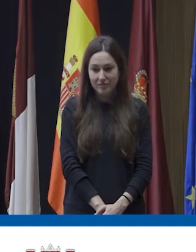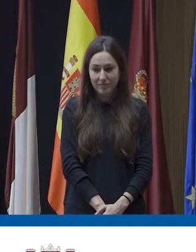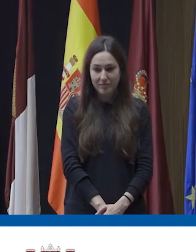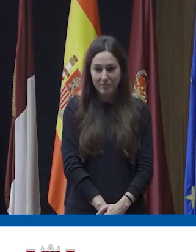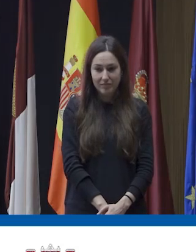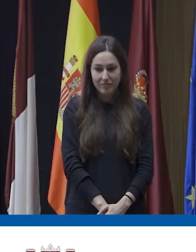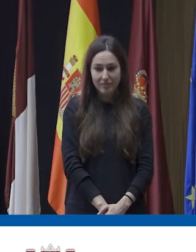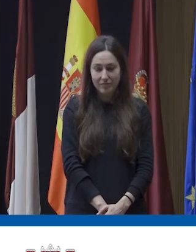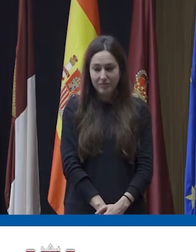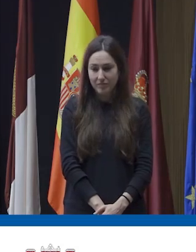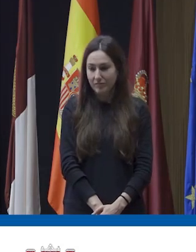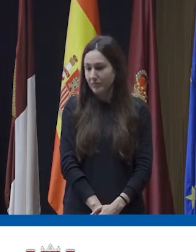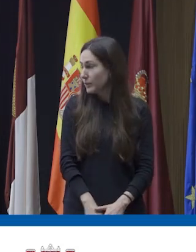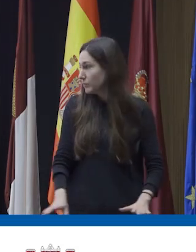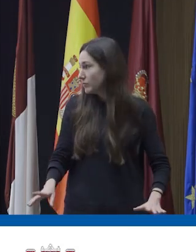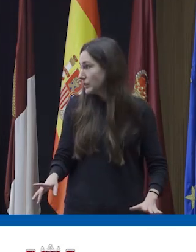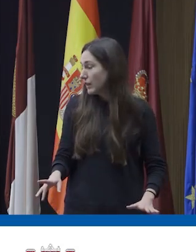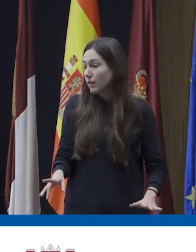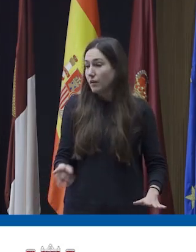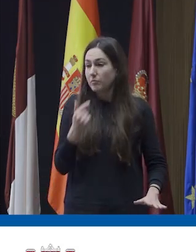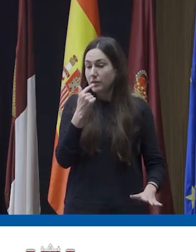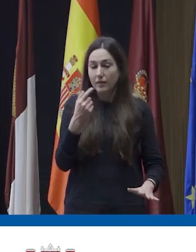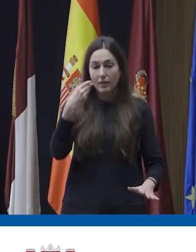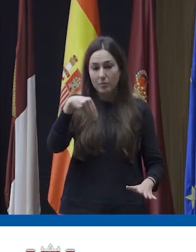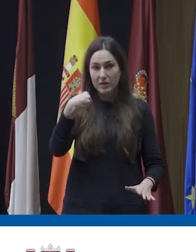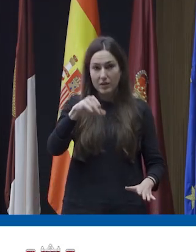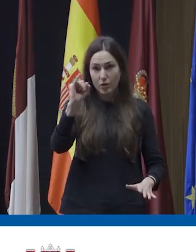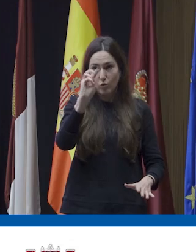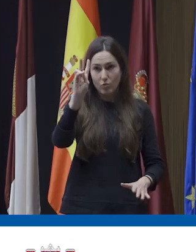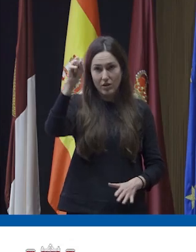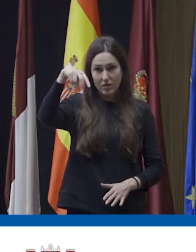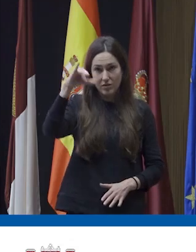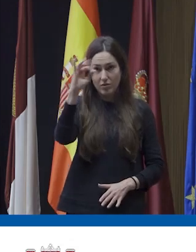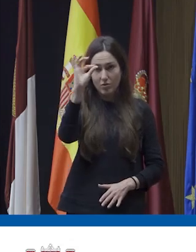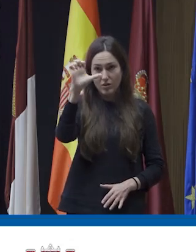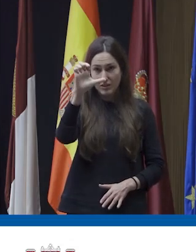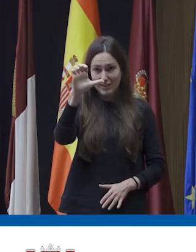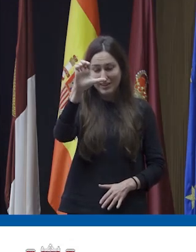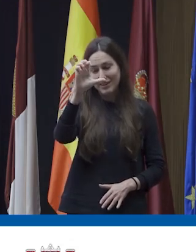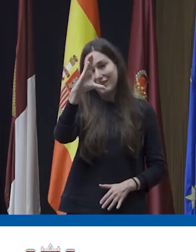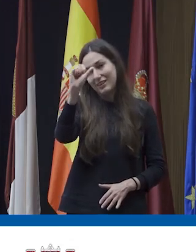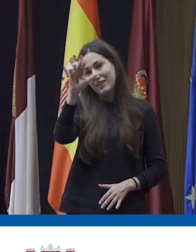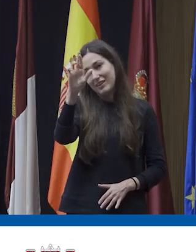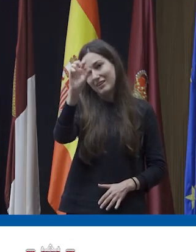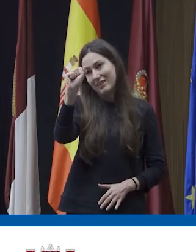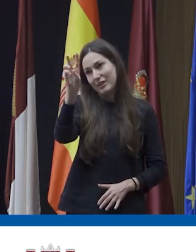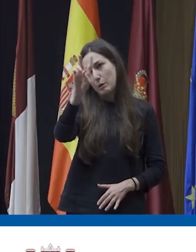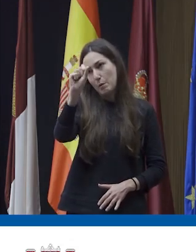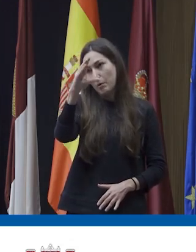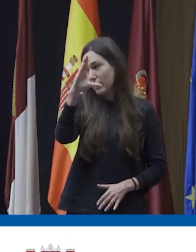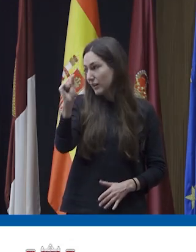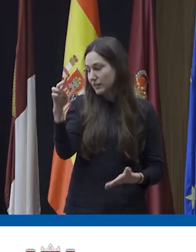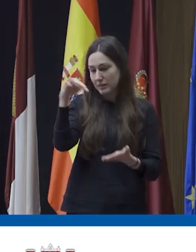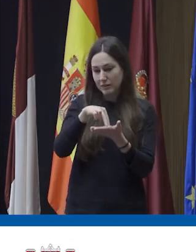Bueno, vamos a pedir, antes de que se marchen, vamos a pedir a nuestro presidente, a Juan José Caravaca, que nos acompañe en el escenario. Manuel, si puedes,